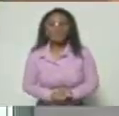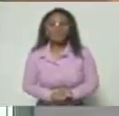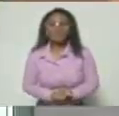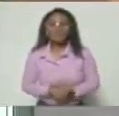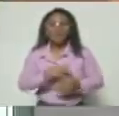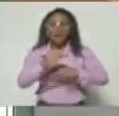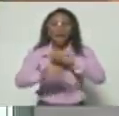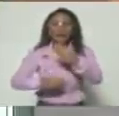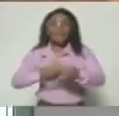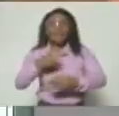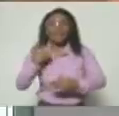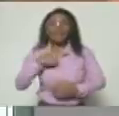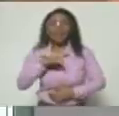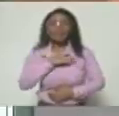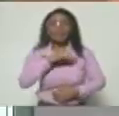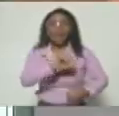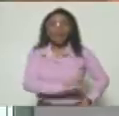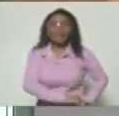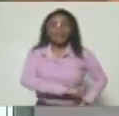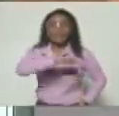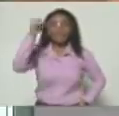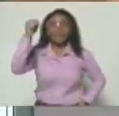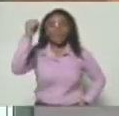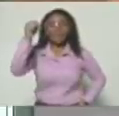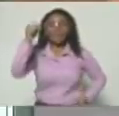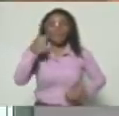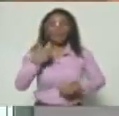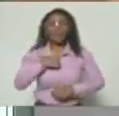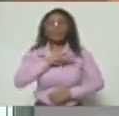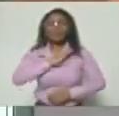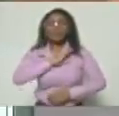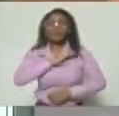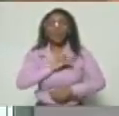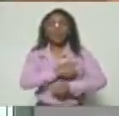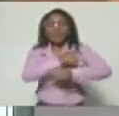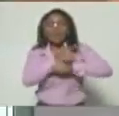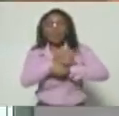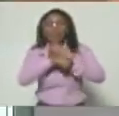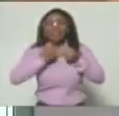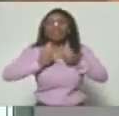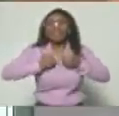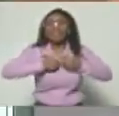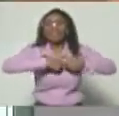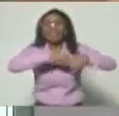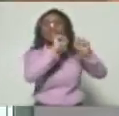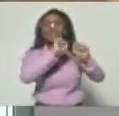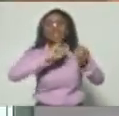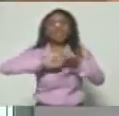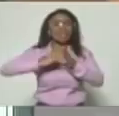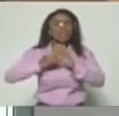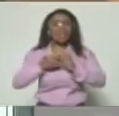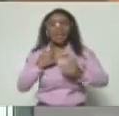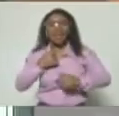blandir nuestros sables, nuestras armas en defensa de nuestra